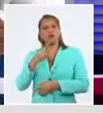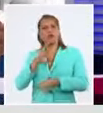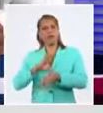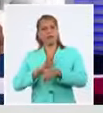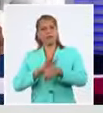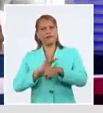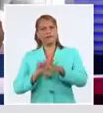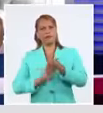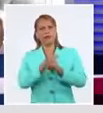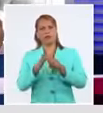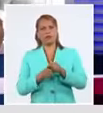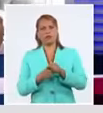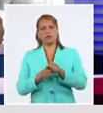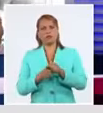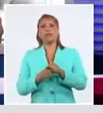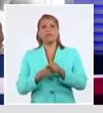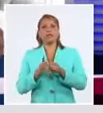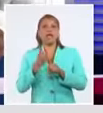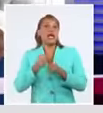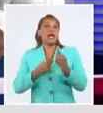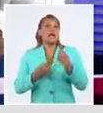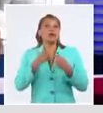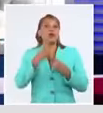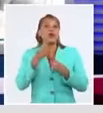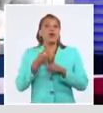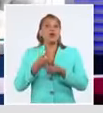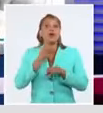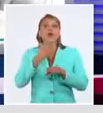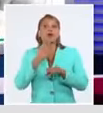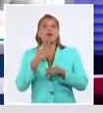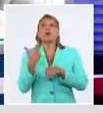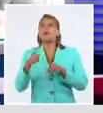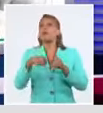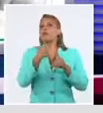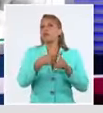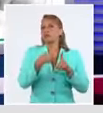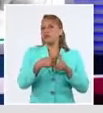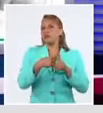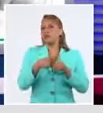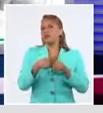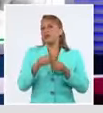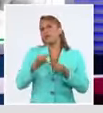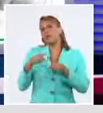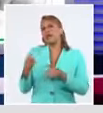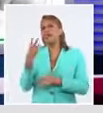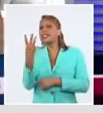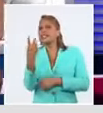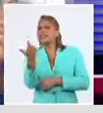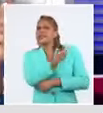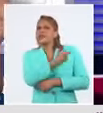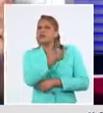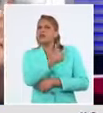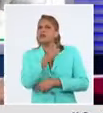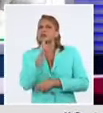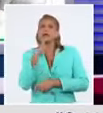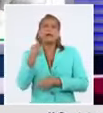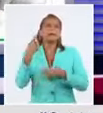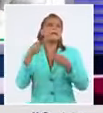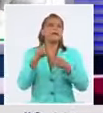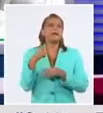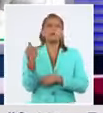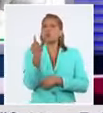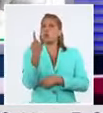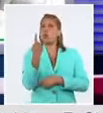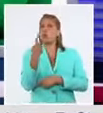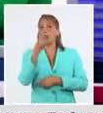COVID-19, doctora, inclusive tengo un antígeno positivo, ¿por qué me tocan 3 dosis en lugar de 1 dosis de